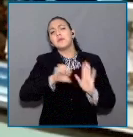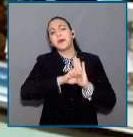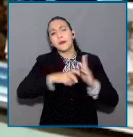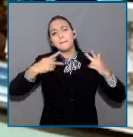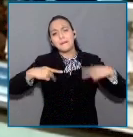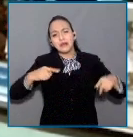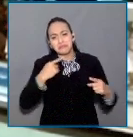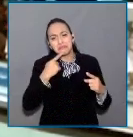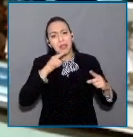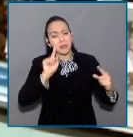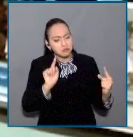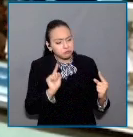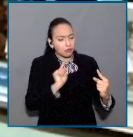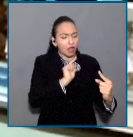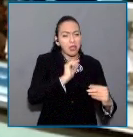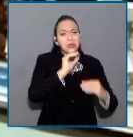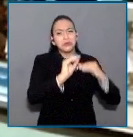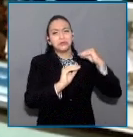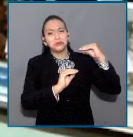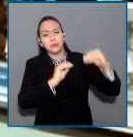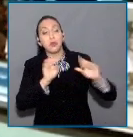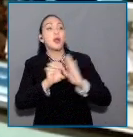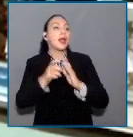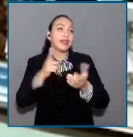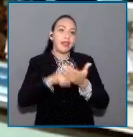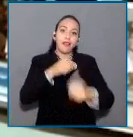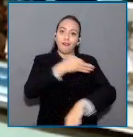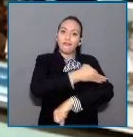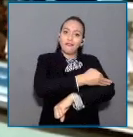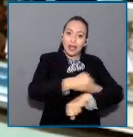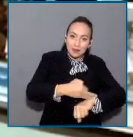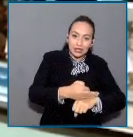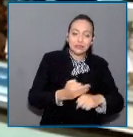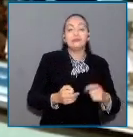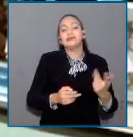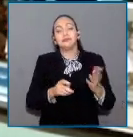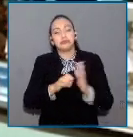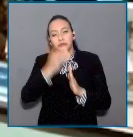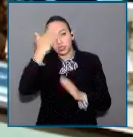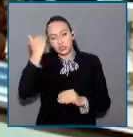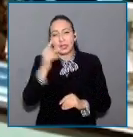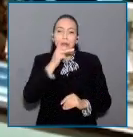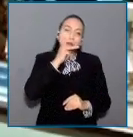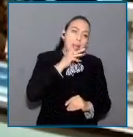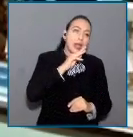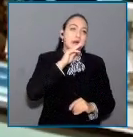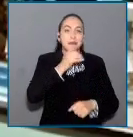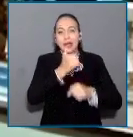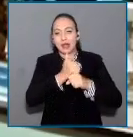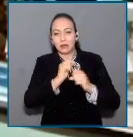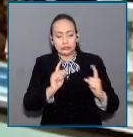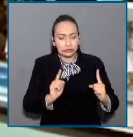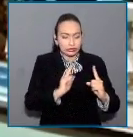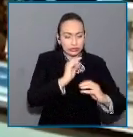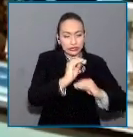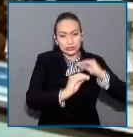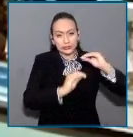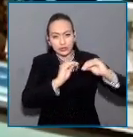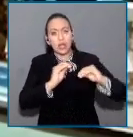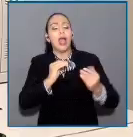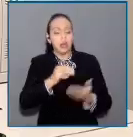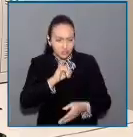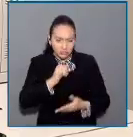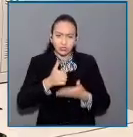ha causado como familia y que debemos de atender. En una conferencia organizada por la Escuela Judicial del Estado